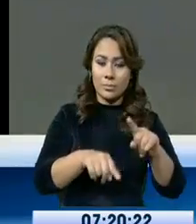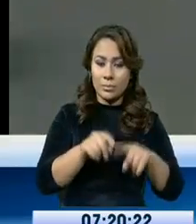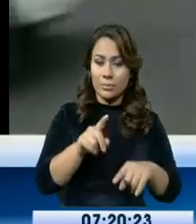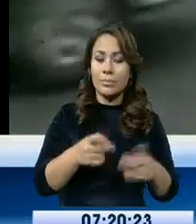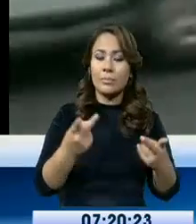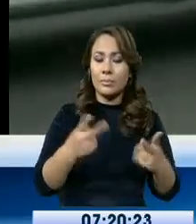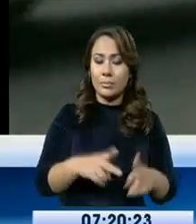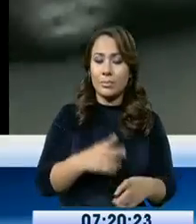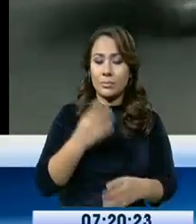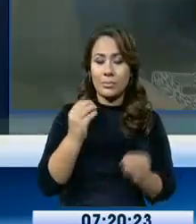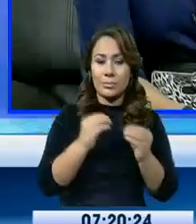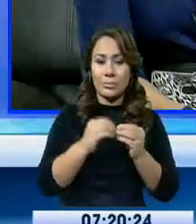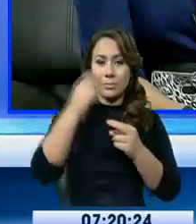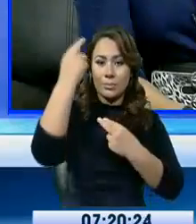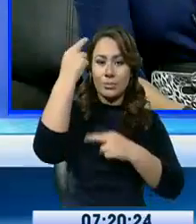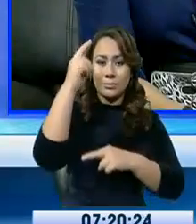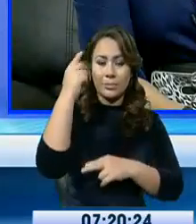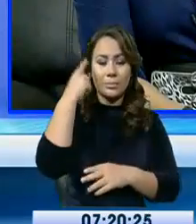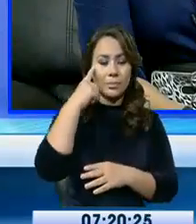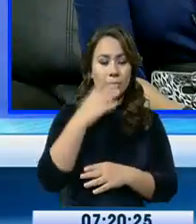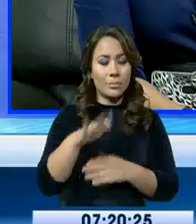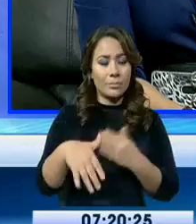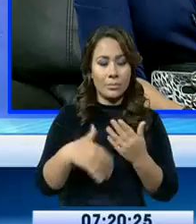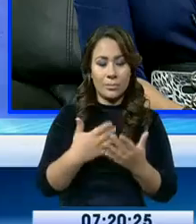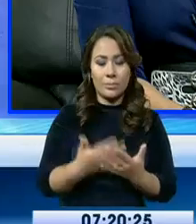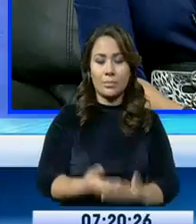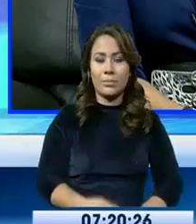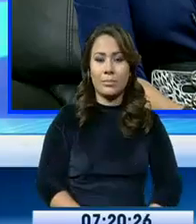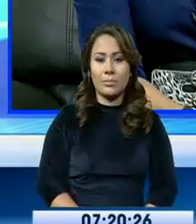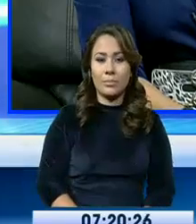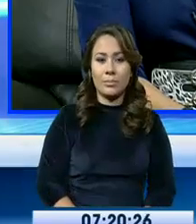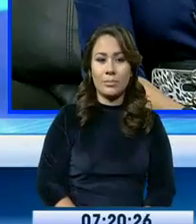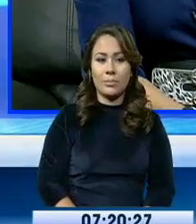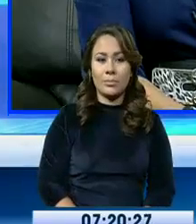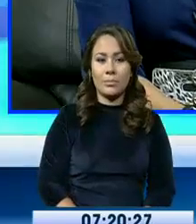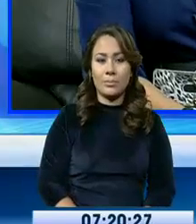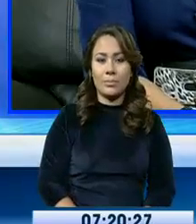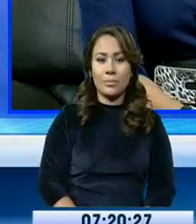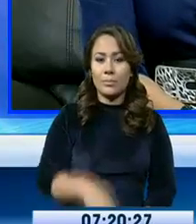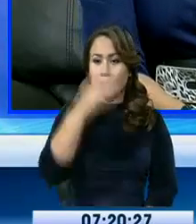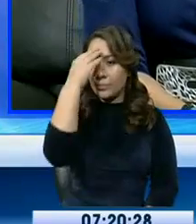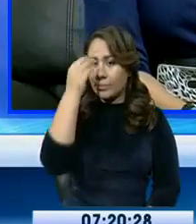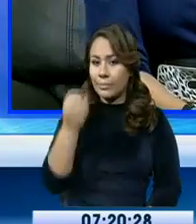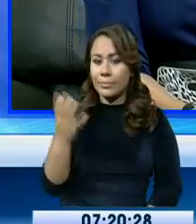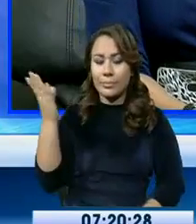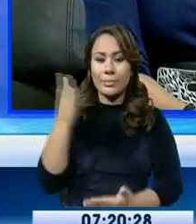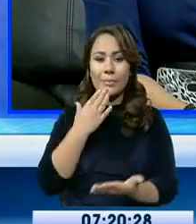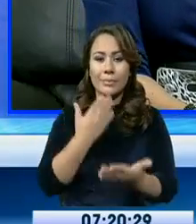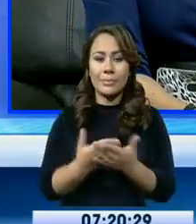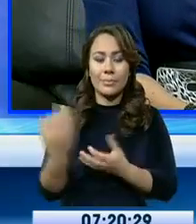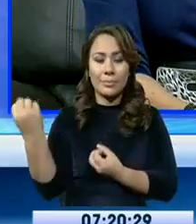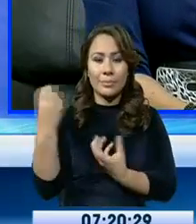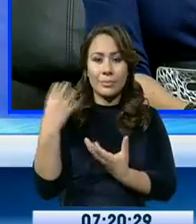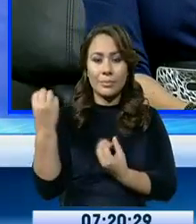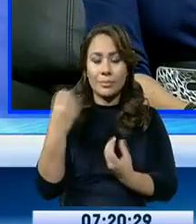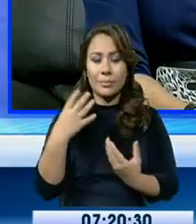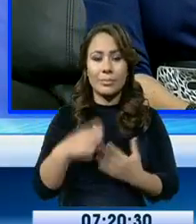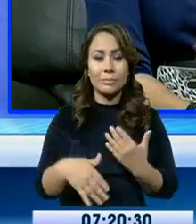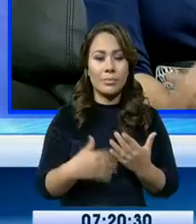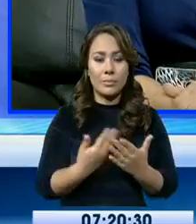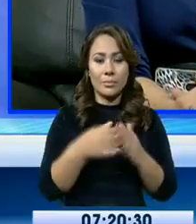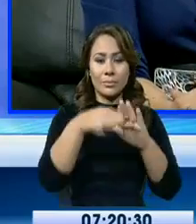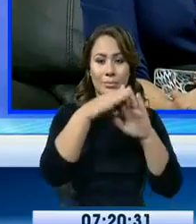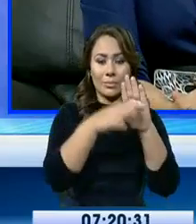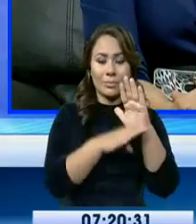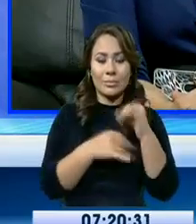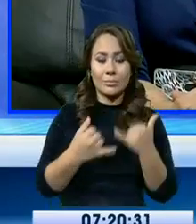también, tenemos más noticias para compartir con ustedes. Adelante, buen día. Buenos días, muchísimas gracias José por tu reporte a esta hora de